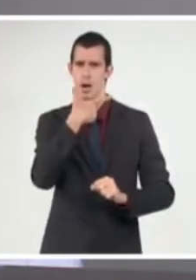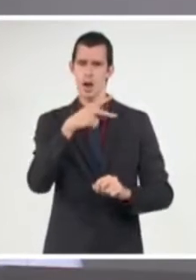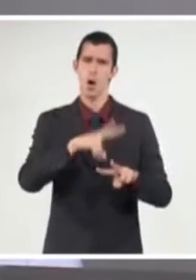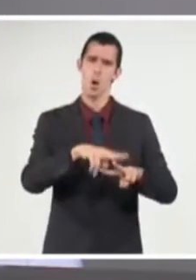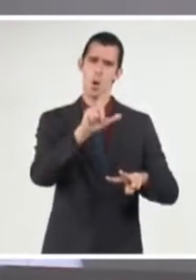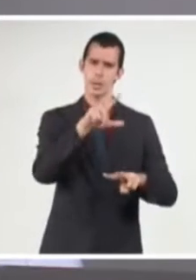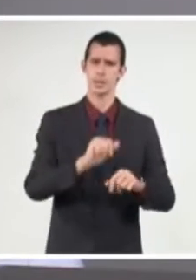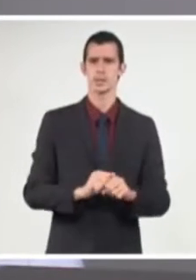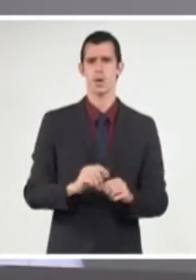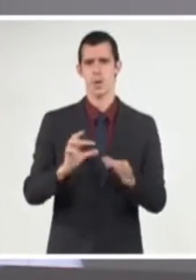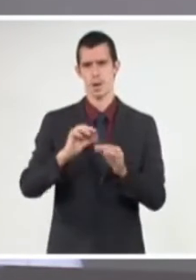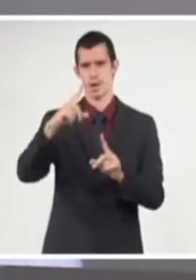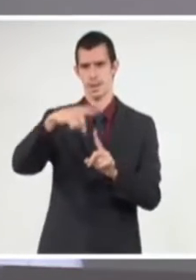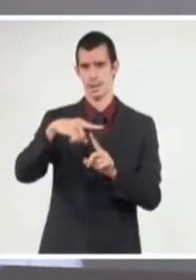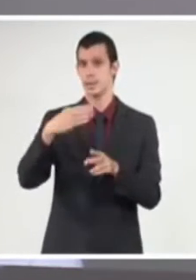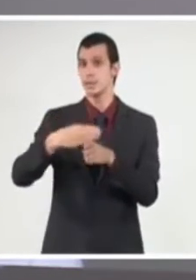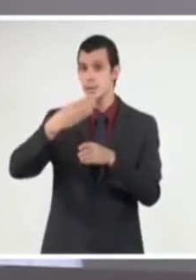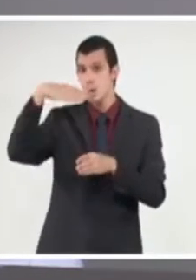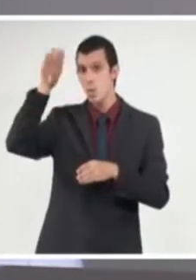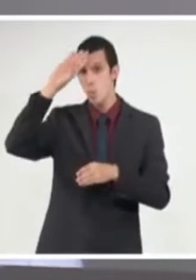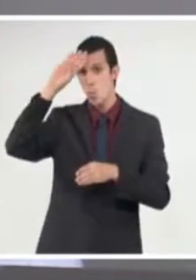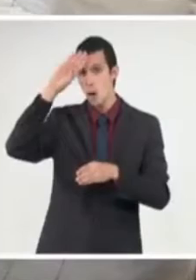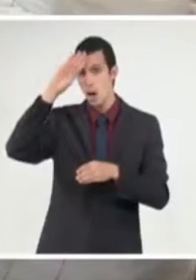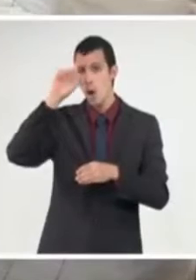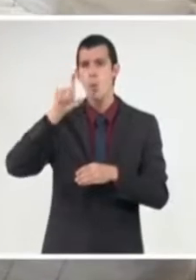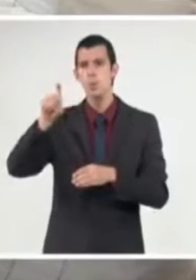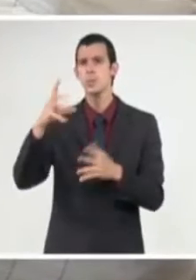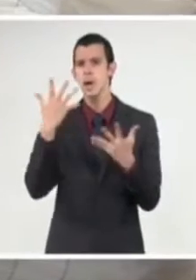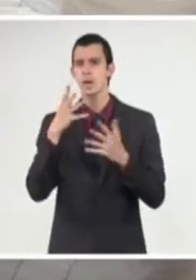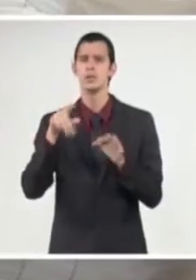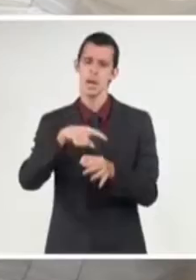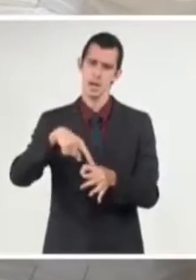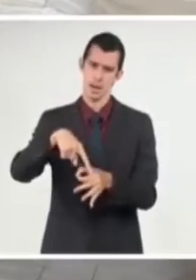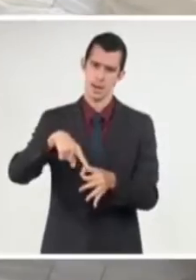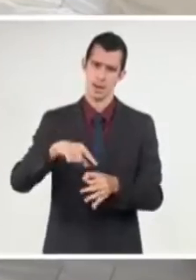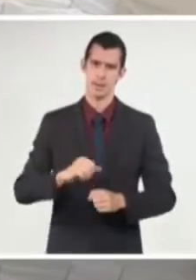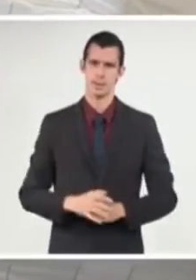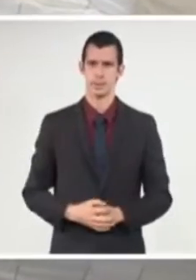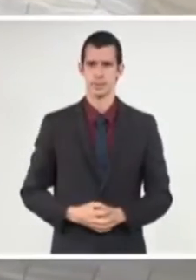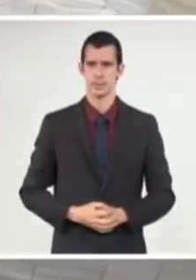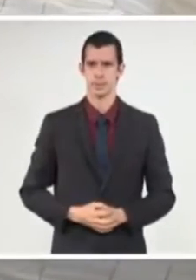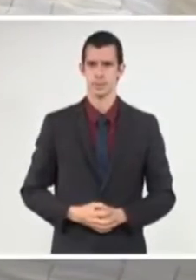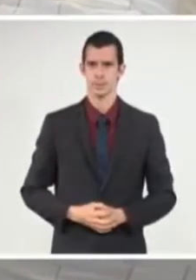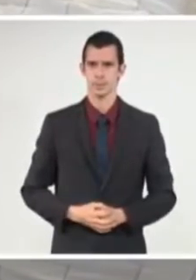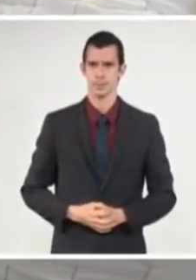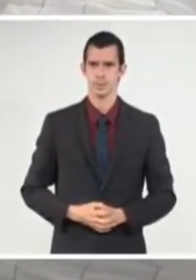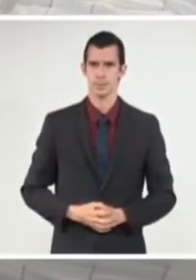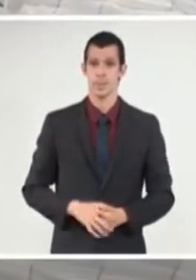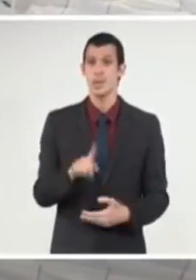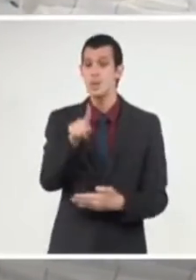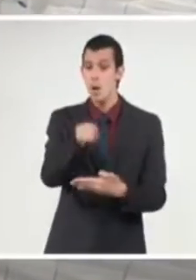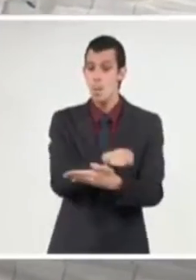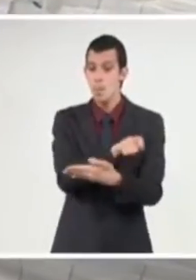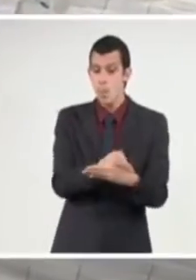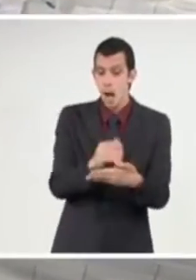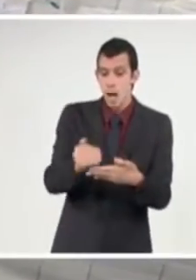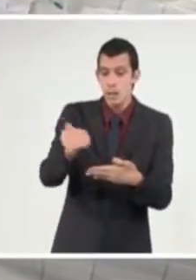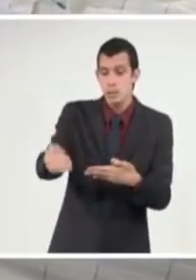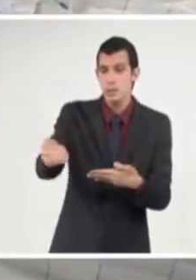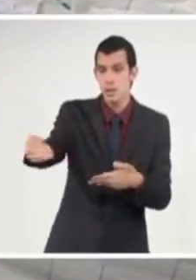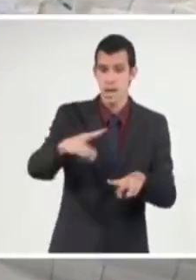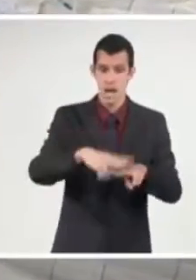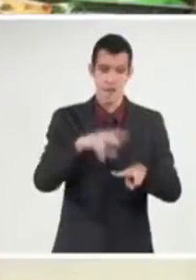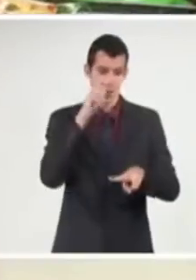Guantánamo, Santiago de Cuba y, como ya dijimos, la Isla de la Juventud. Los donativos recibidos se distribuyen de acuerdo a lo programado por la